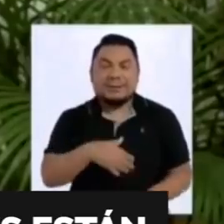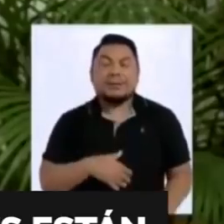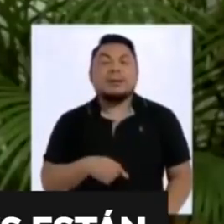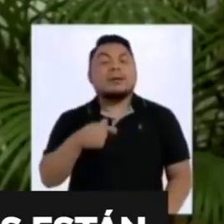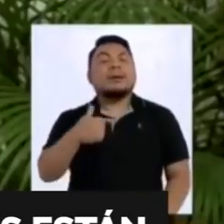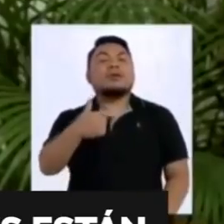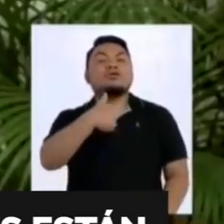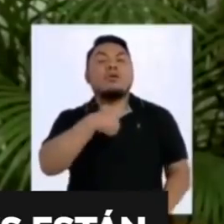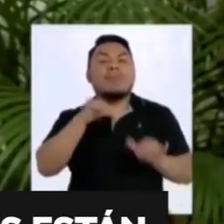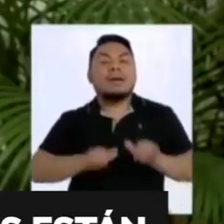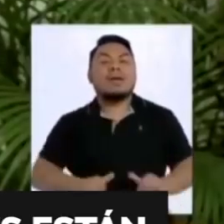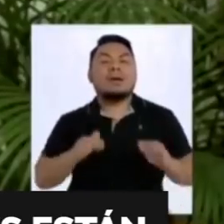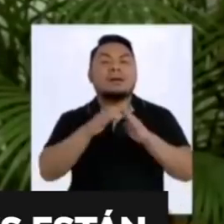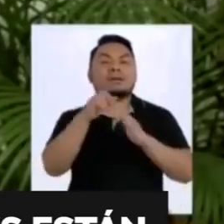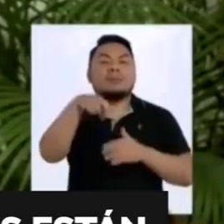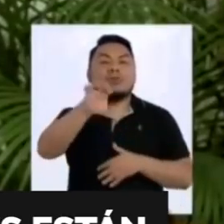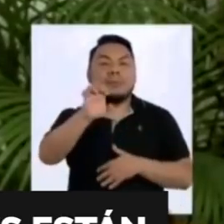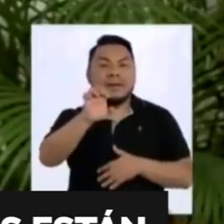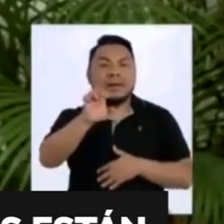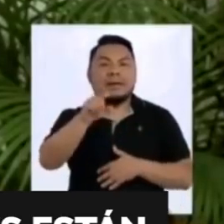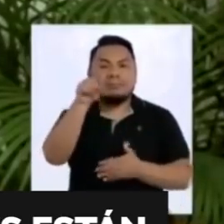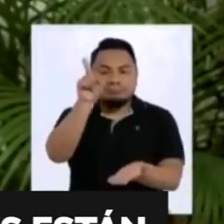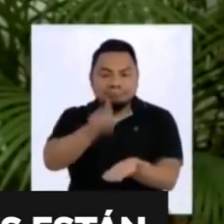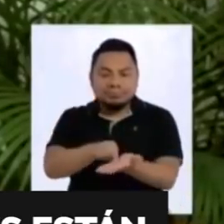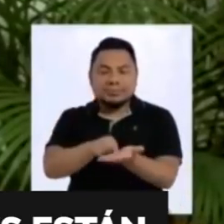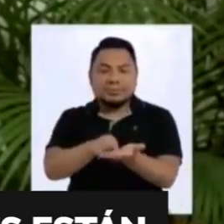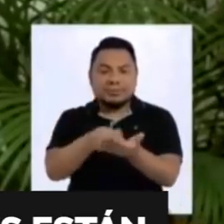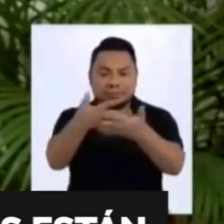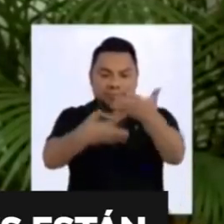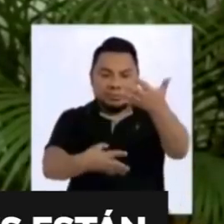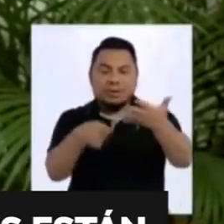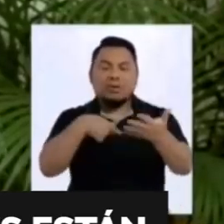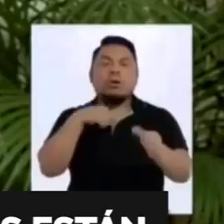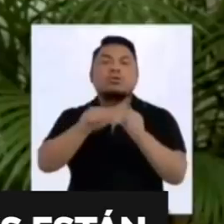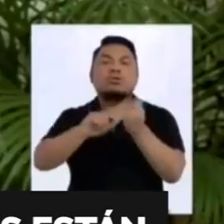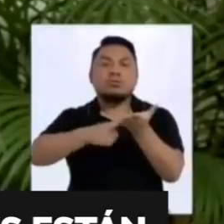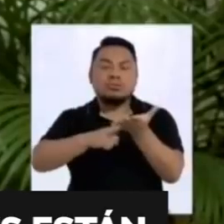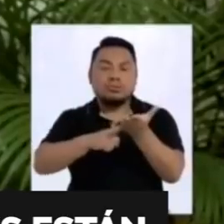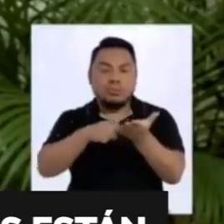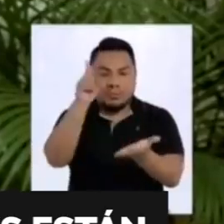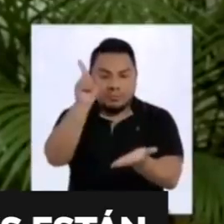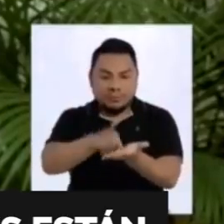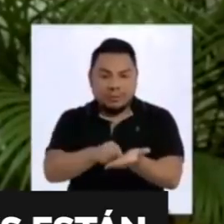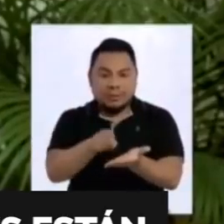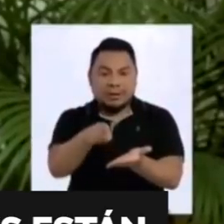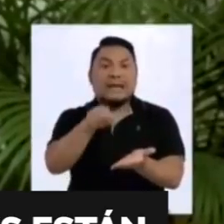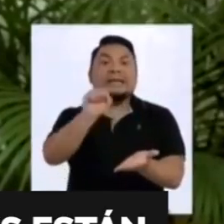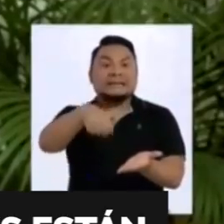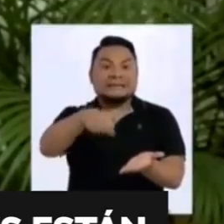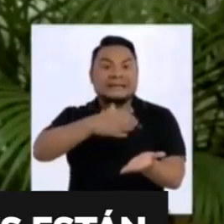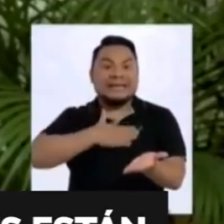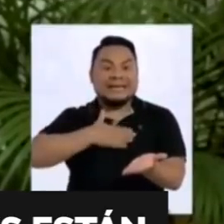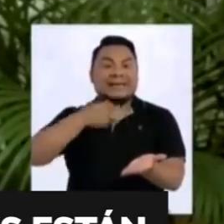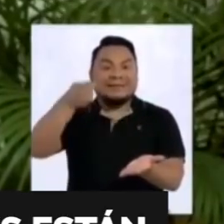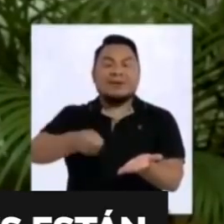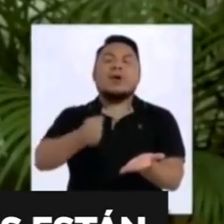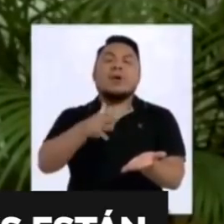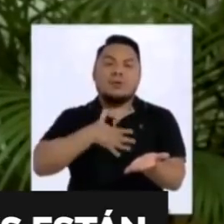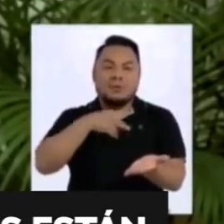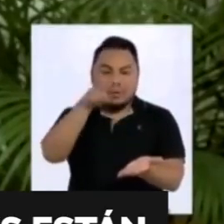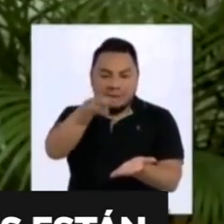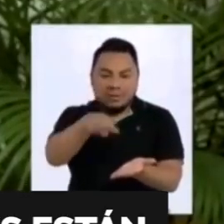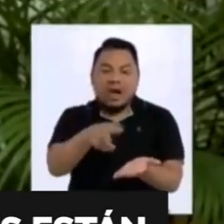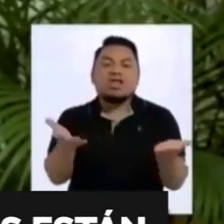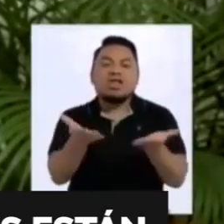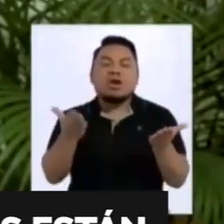quedo en casa.pe. Soy beneficiario del bono. Imprimo. ¿Dónde tengo que